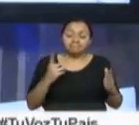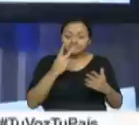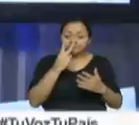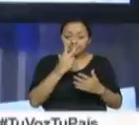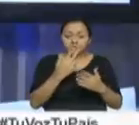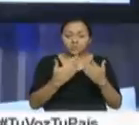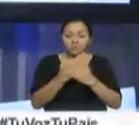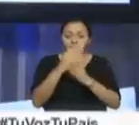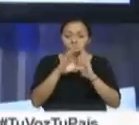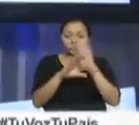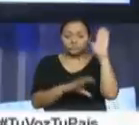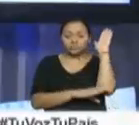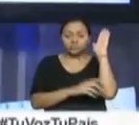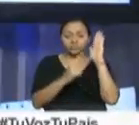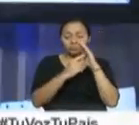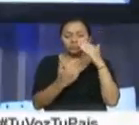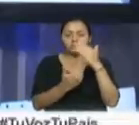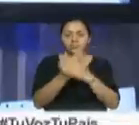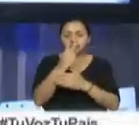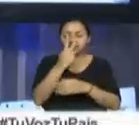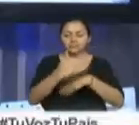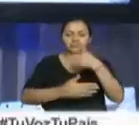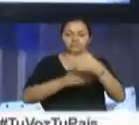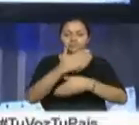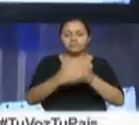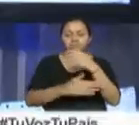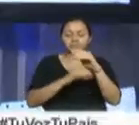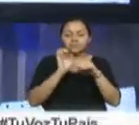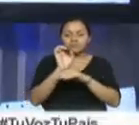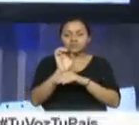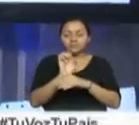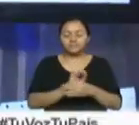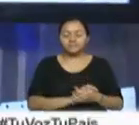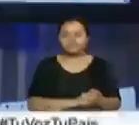Carta Magna marca una ruta para la transformación del país.